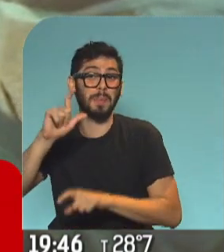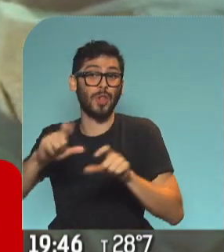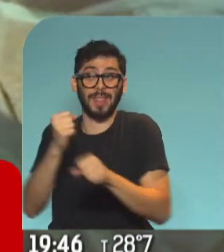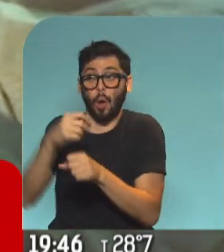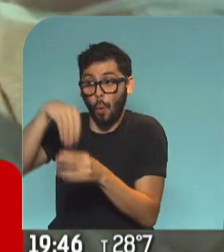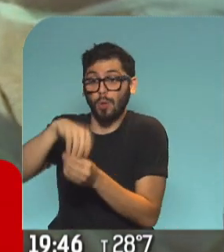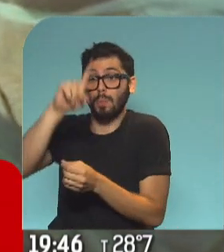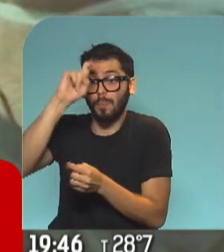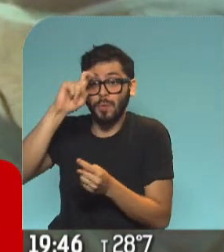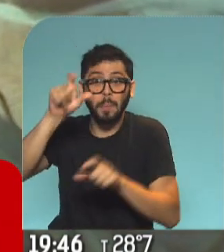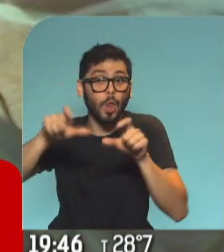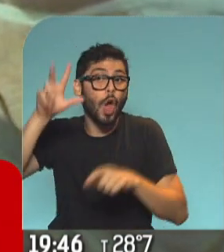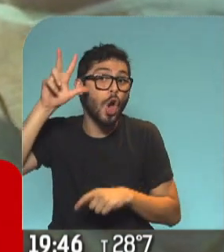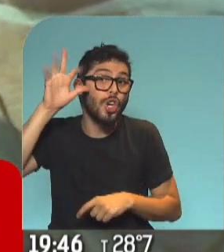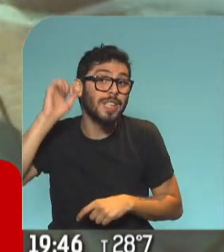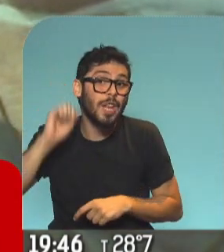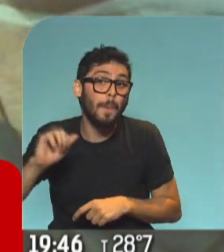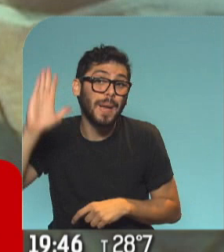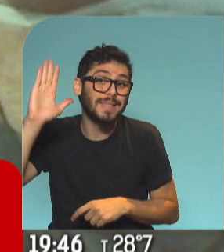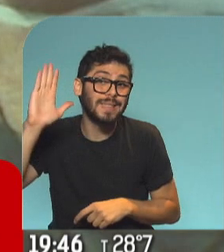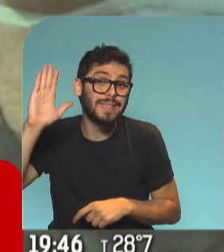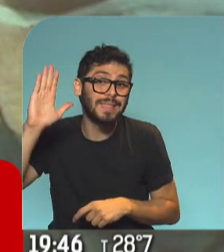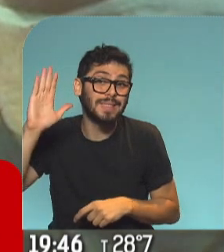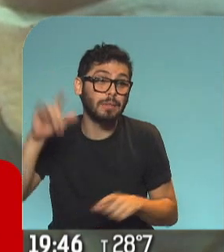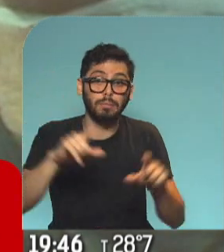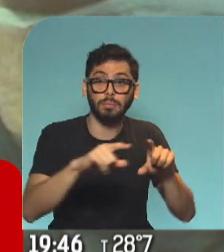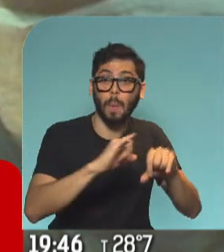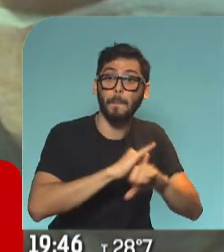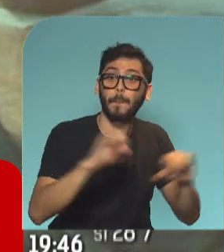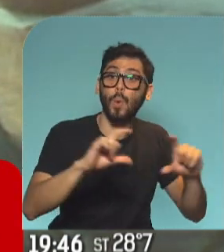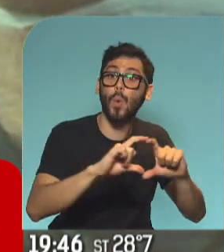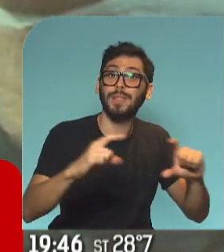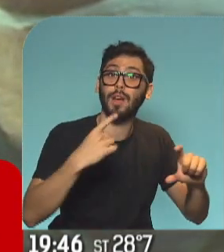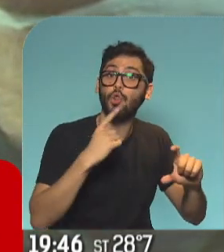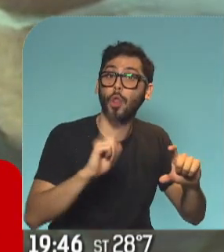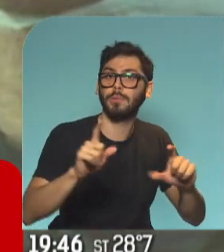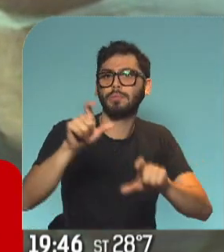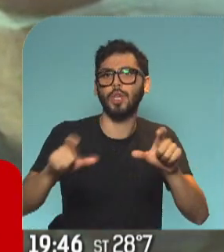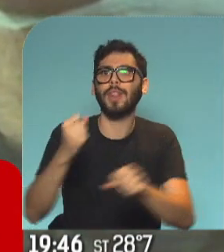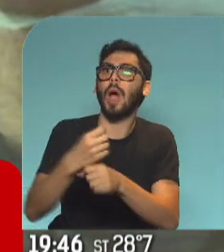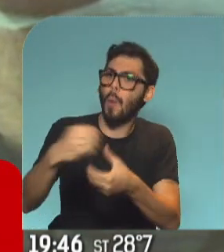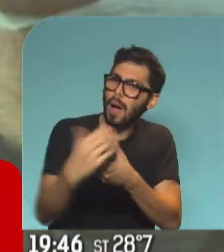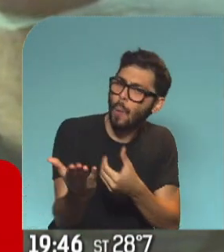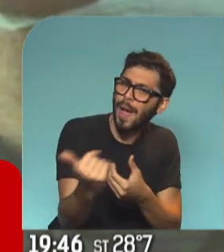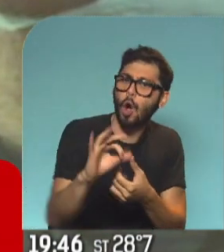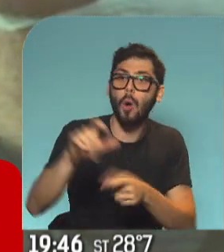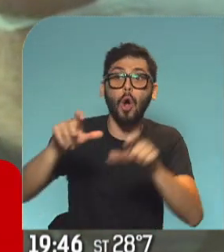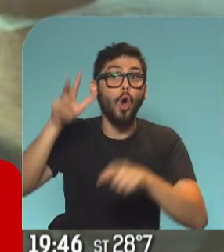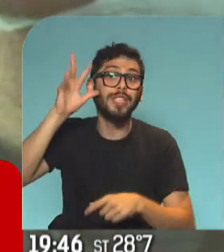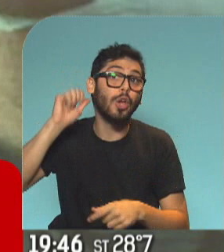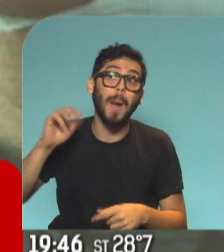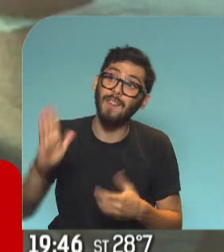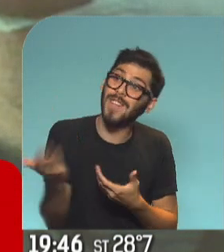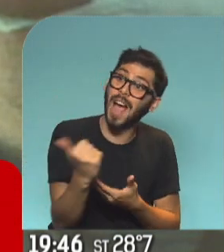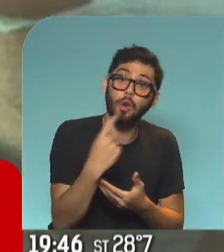80 años, y aquí no se aclaraba que era vengan los trabajadores de la salud o vengan los mayores de 80 años, sino vengan que los vamos a vacunar, sí, a partir